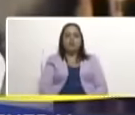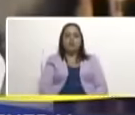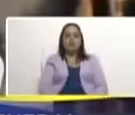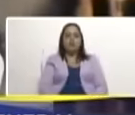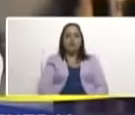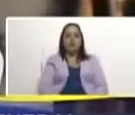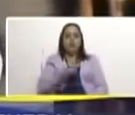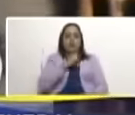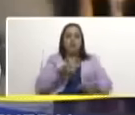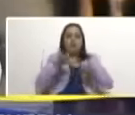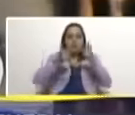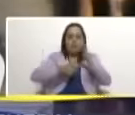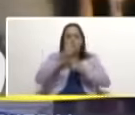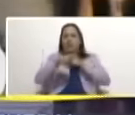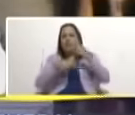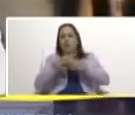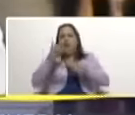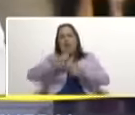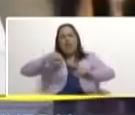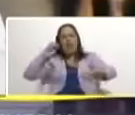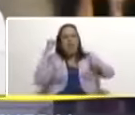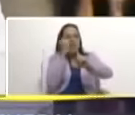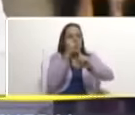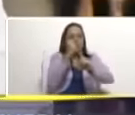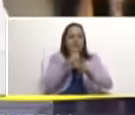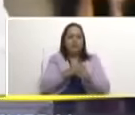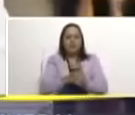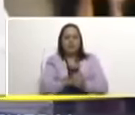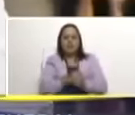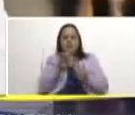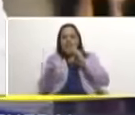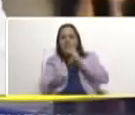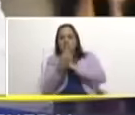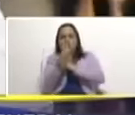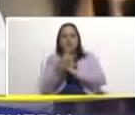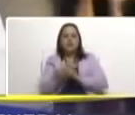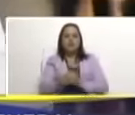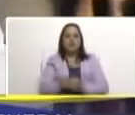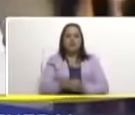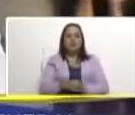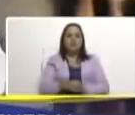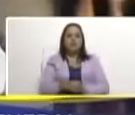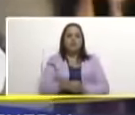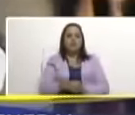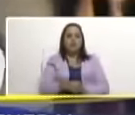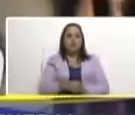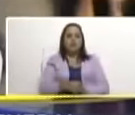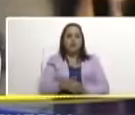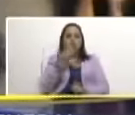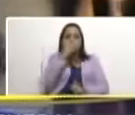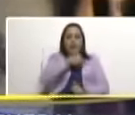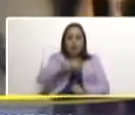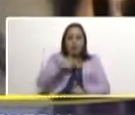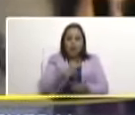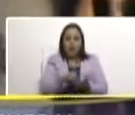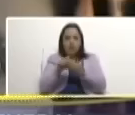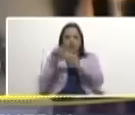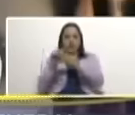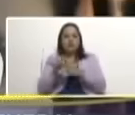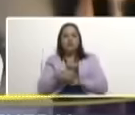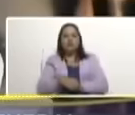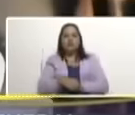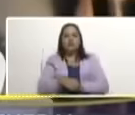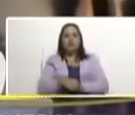que más nunca se claven los puñales de la traición frente a nuestros héroes